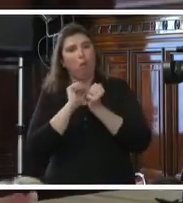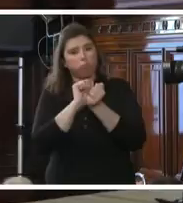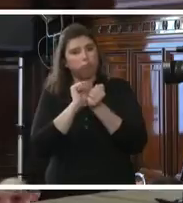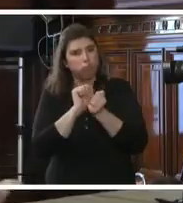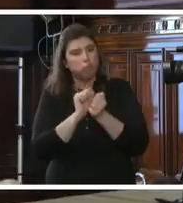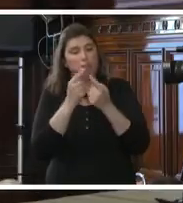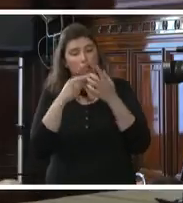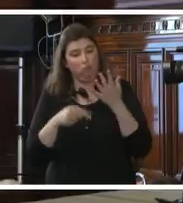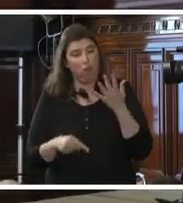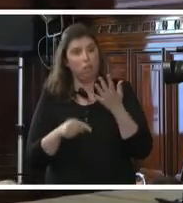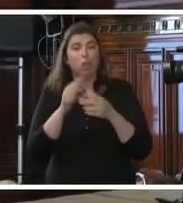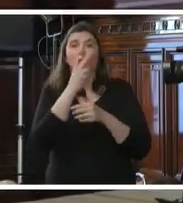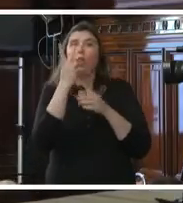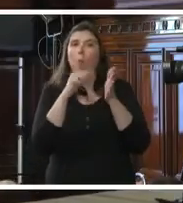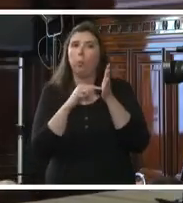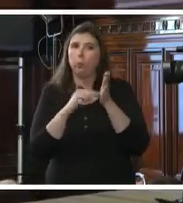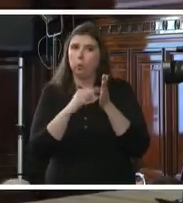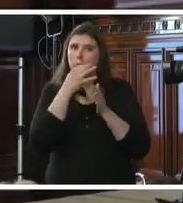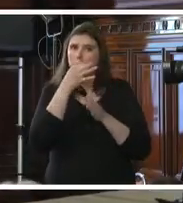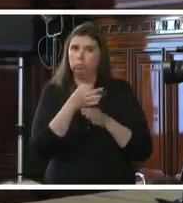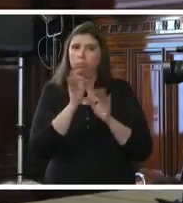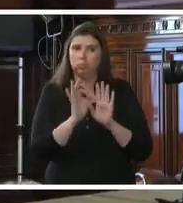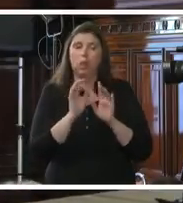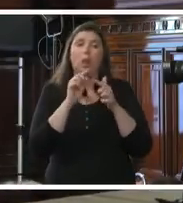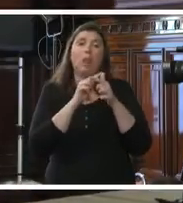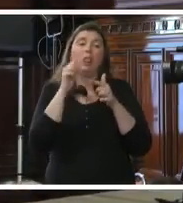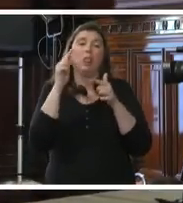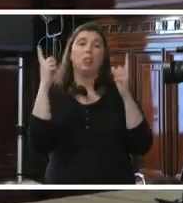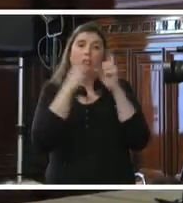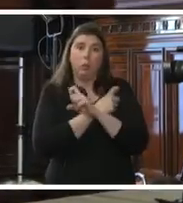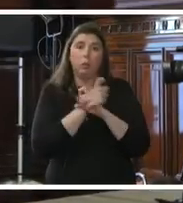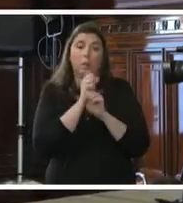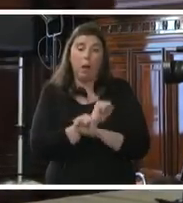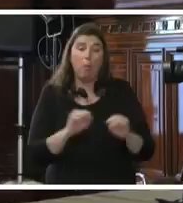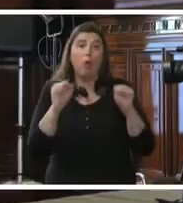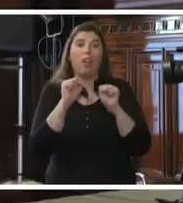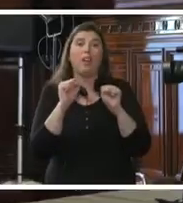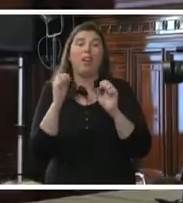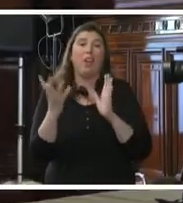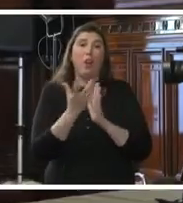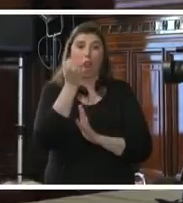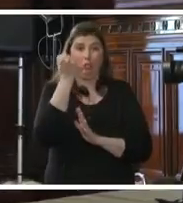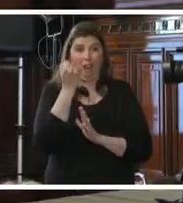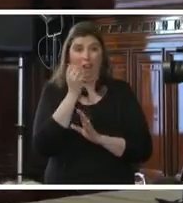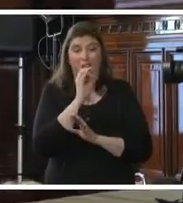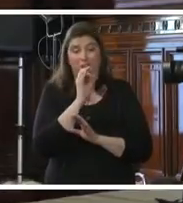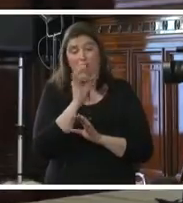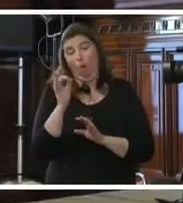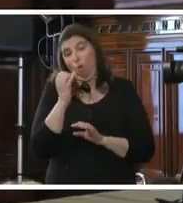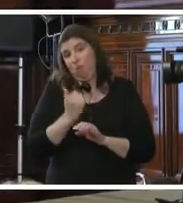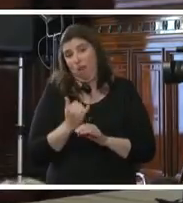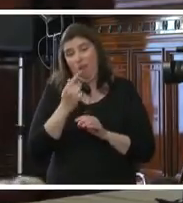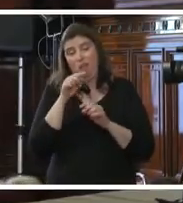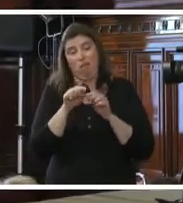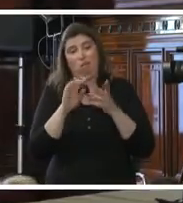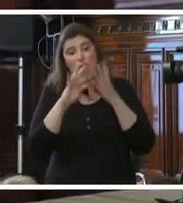Solamente quisiéramos resaltar dos puntos. Muchas veces la dificultad para encontrar una medida, para poder obtener una medida cautelar, es